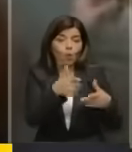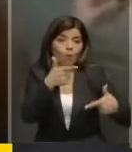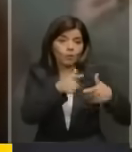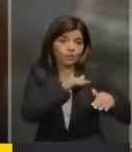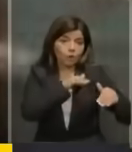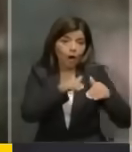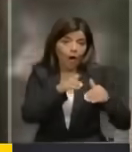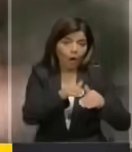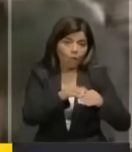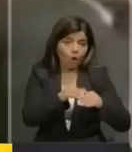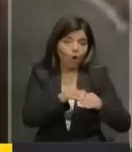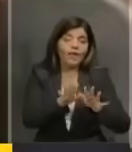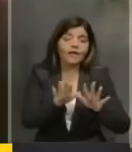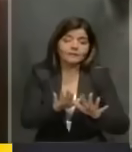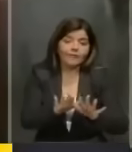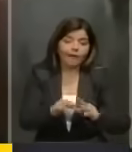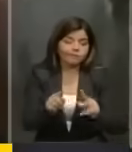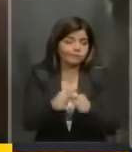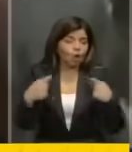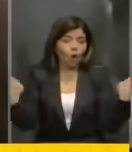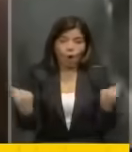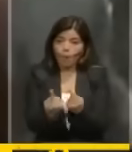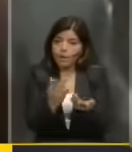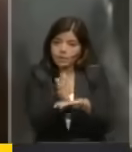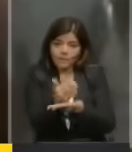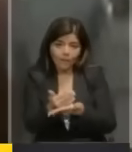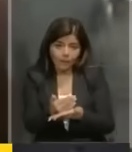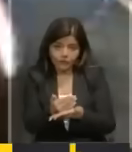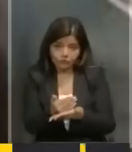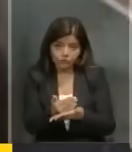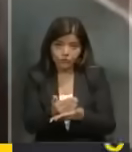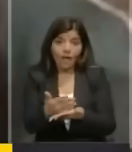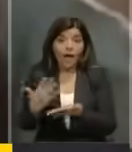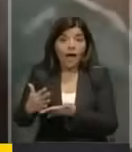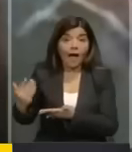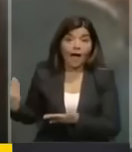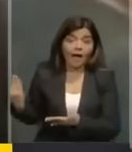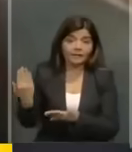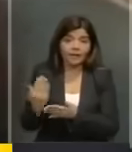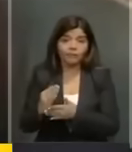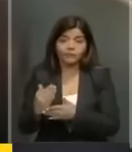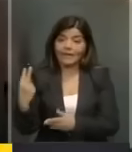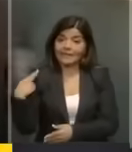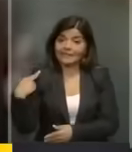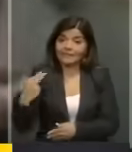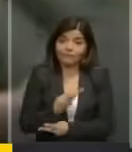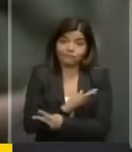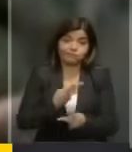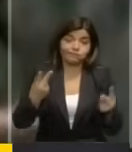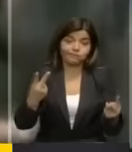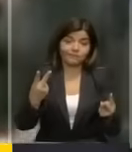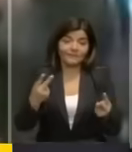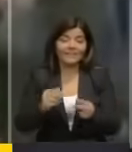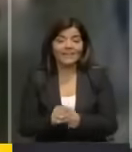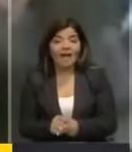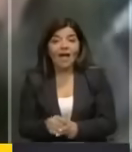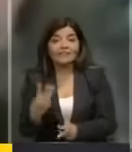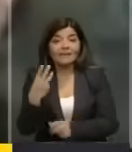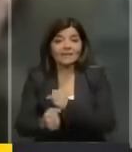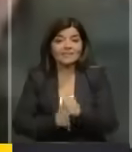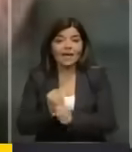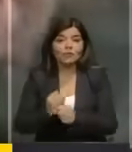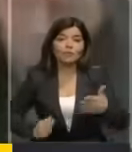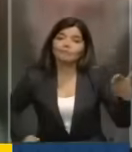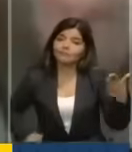al azar. Hace poco escuchaba a quien guió los destinos de su campaña publicitaria, ¿no? Hace 3 años decía que comenzaron a